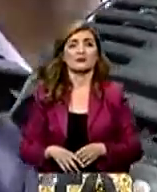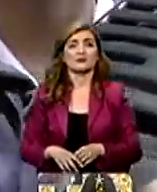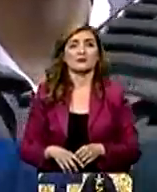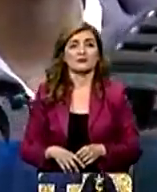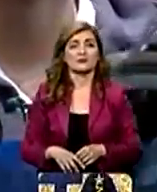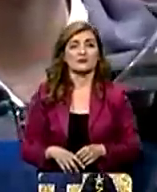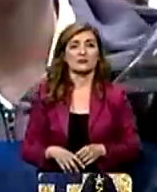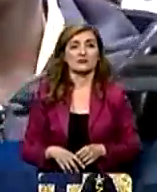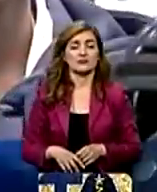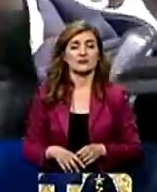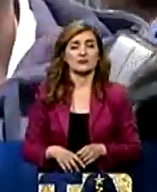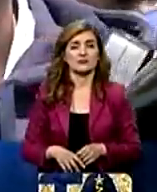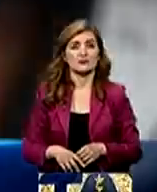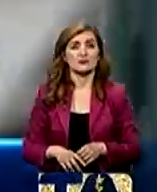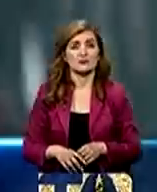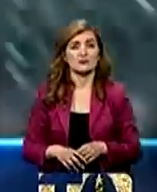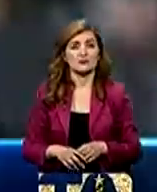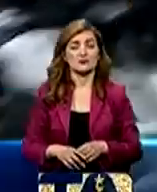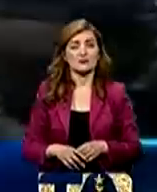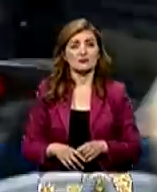pueden acercarse a presentar sus pedidos.